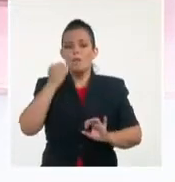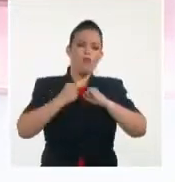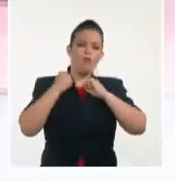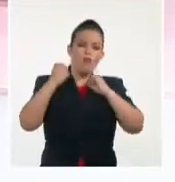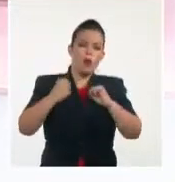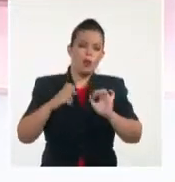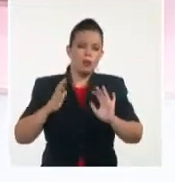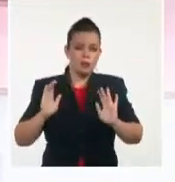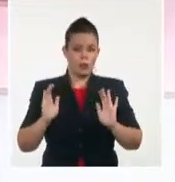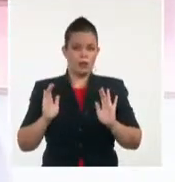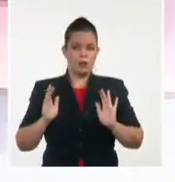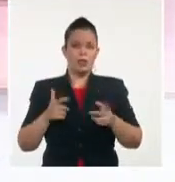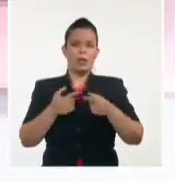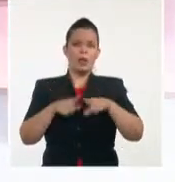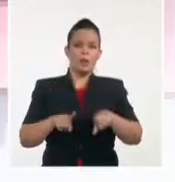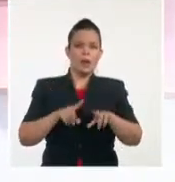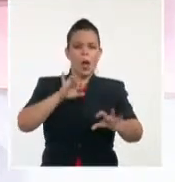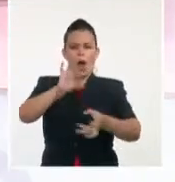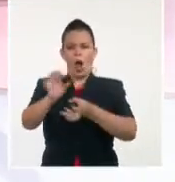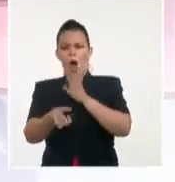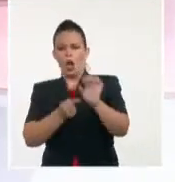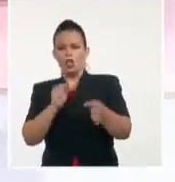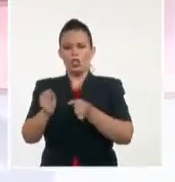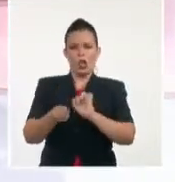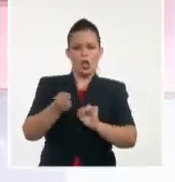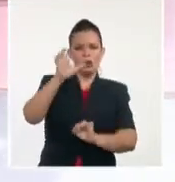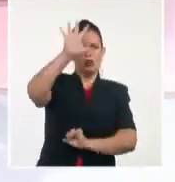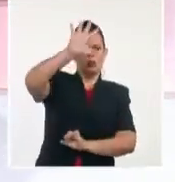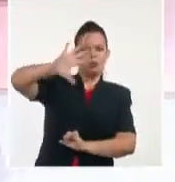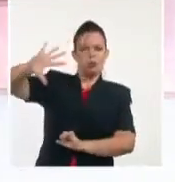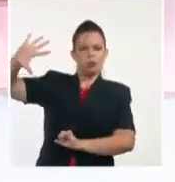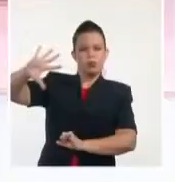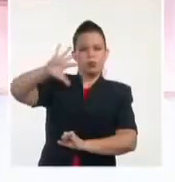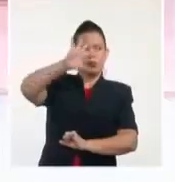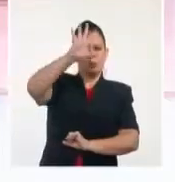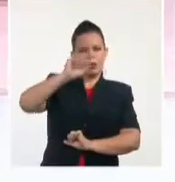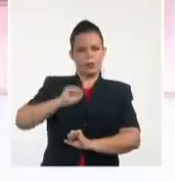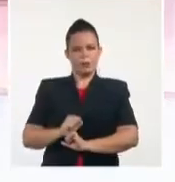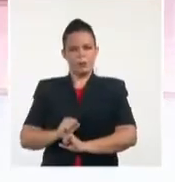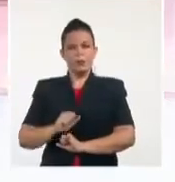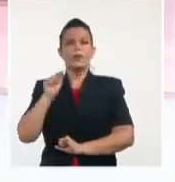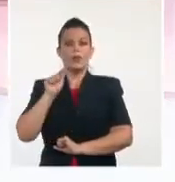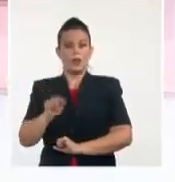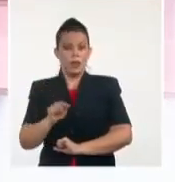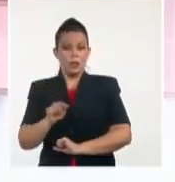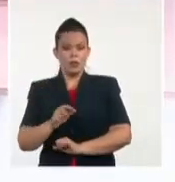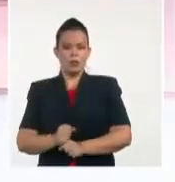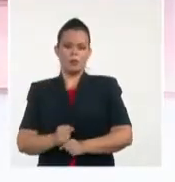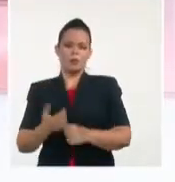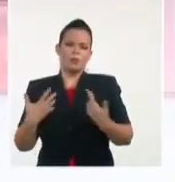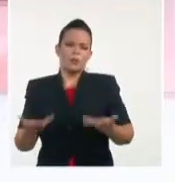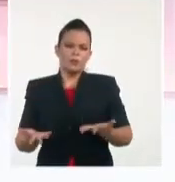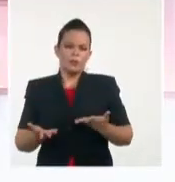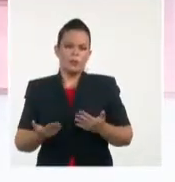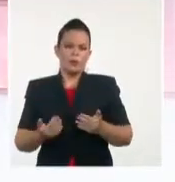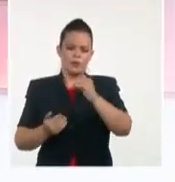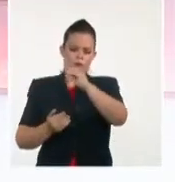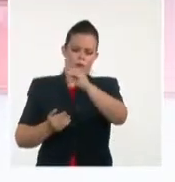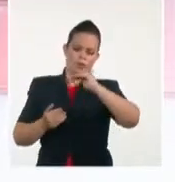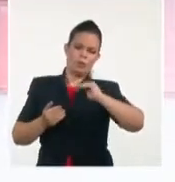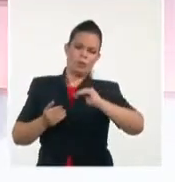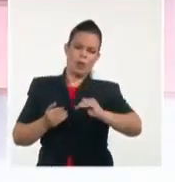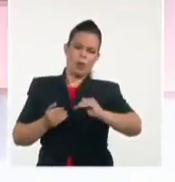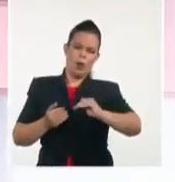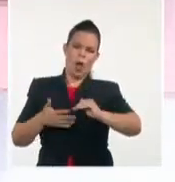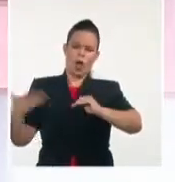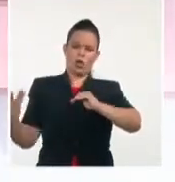La velocidad trae un desacople. Se mueve muy rápido en los niveles bajos. Arriba, los niveles medios y